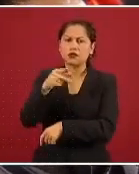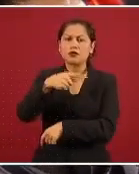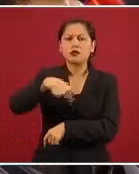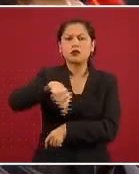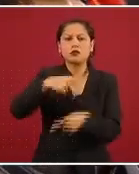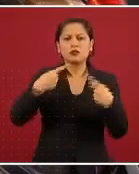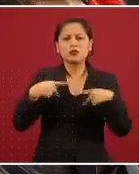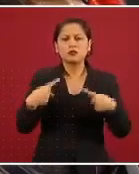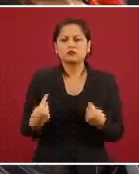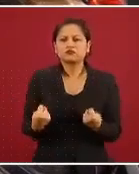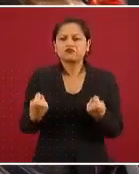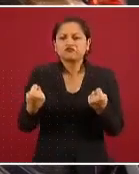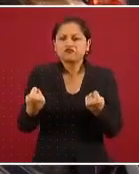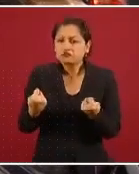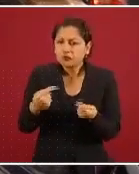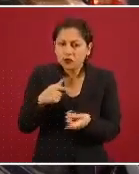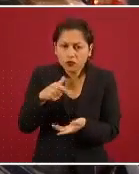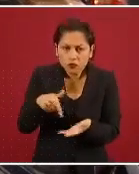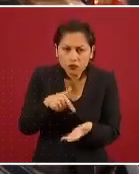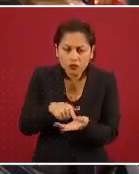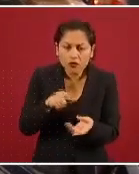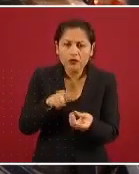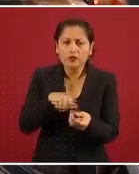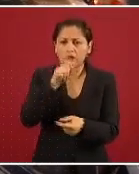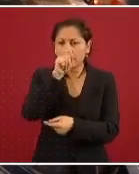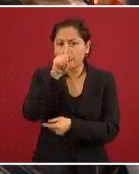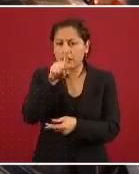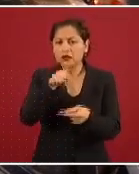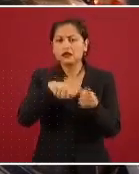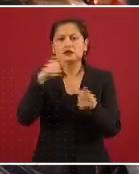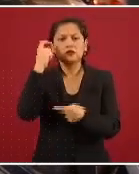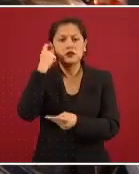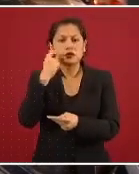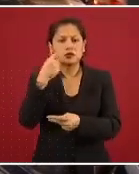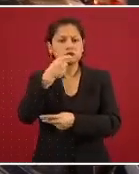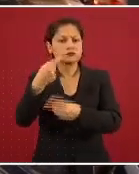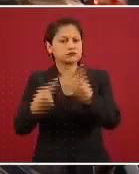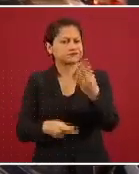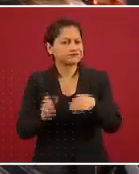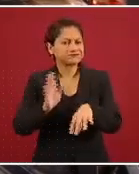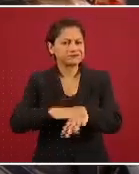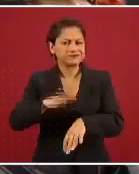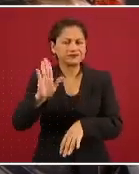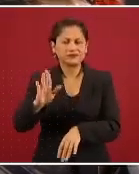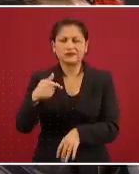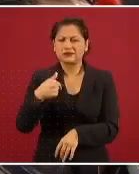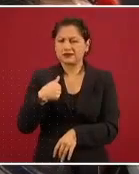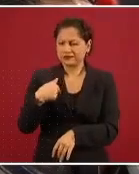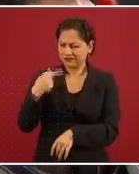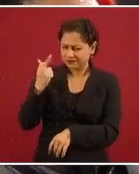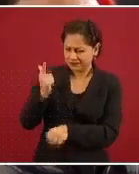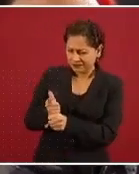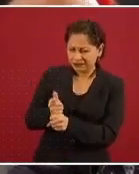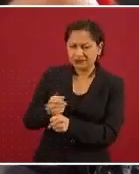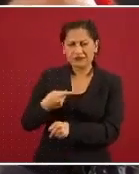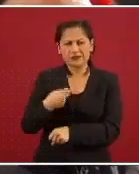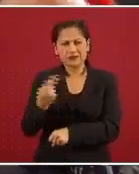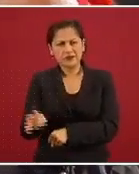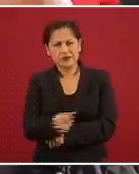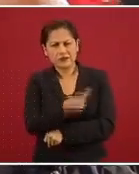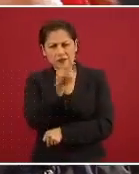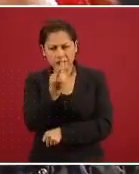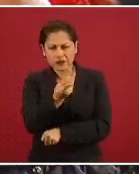visto en playas de Jalisco, en playas de Guerrero, entre otras. Ante esta situación, ¿usted consideraría que se podrían